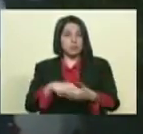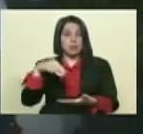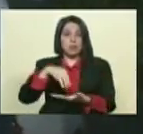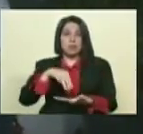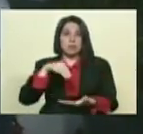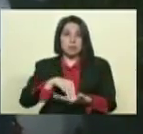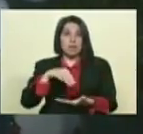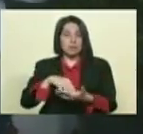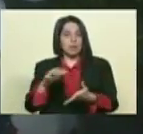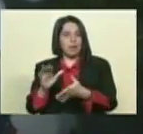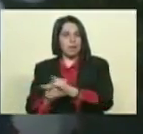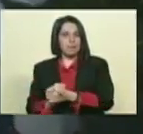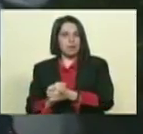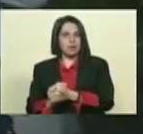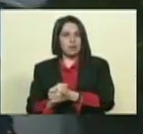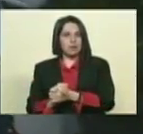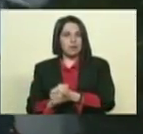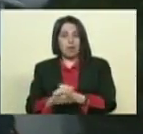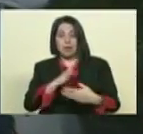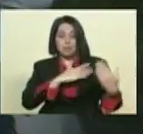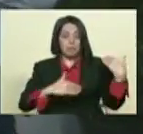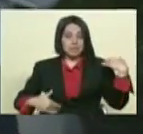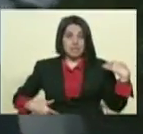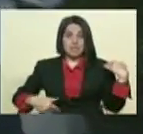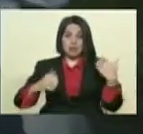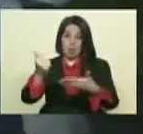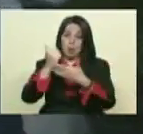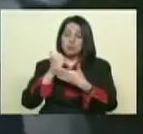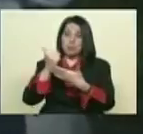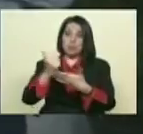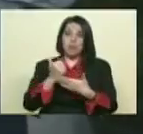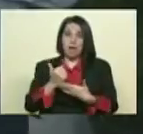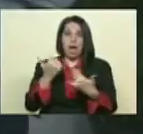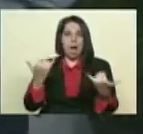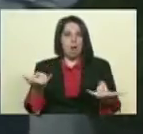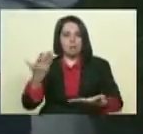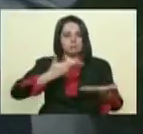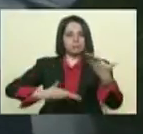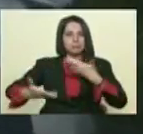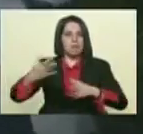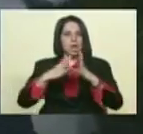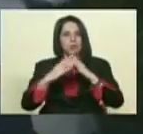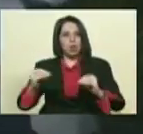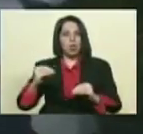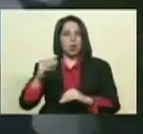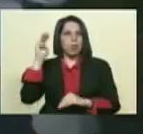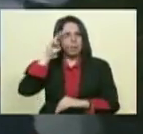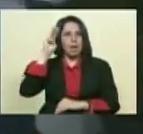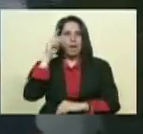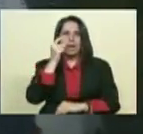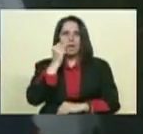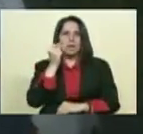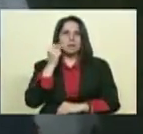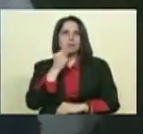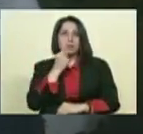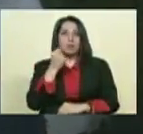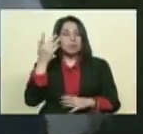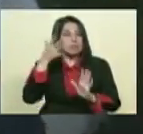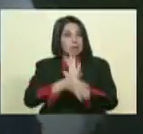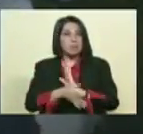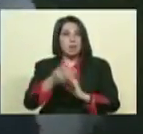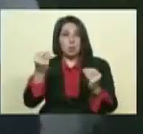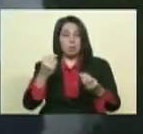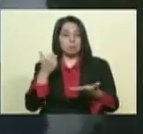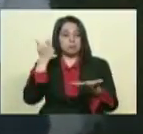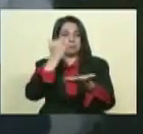amigo en Miraflores que lo ayuda, que está pendiente de ella, hemos logrado homologar a todos los maestros de Miranda y además sus aguinaldos han entrado con